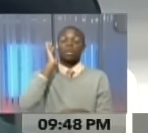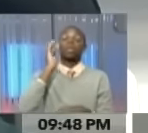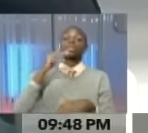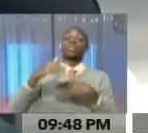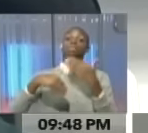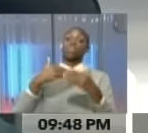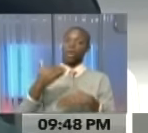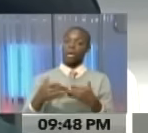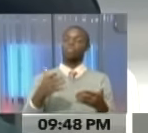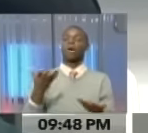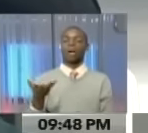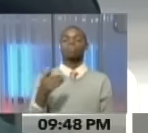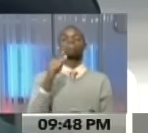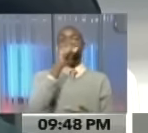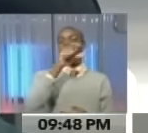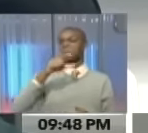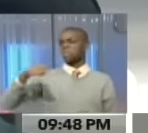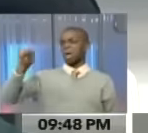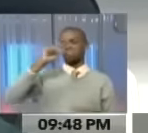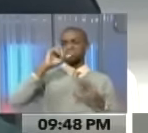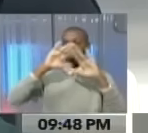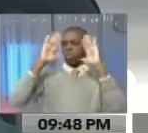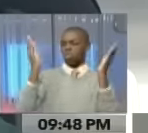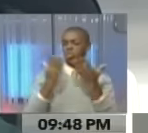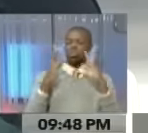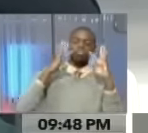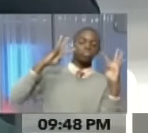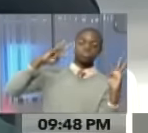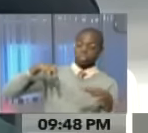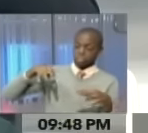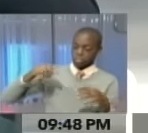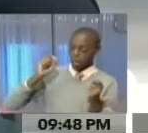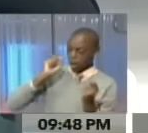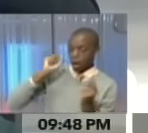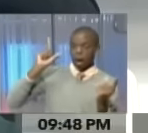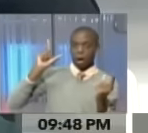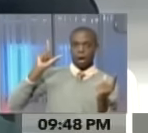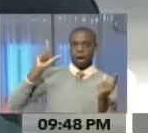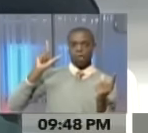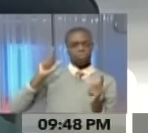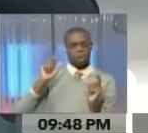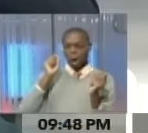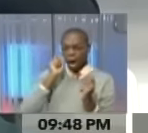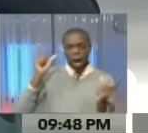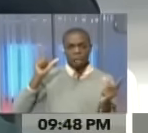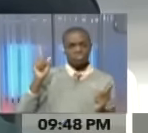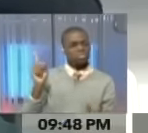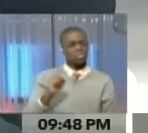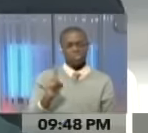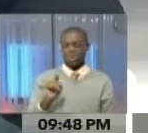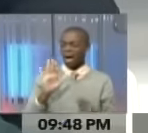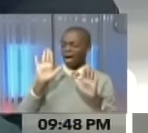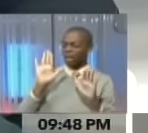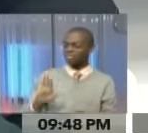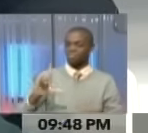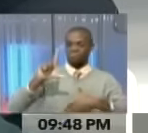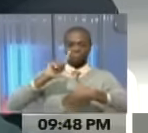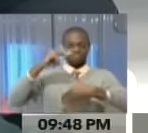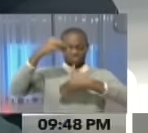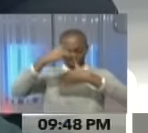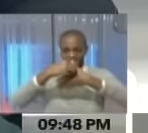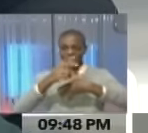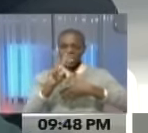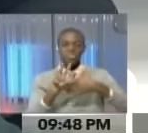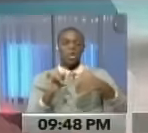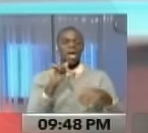la gente podría tildar de eh asombroso no es asombroso es una compulsión que tiene la derecha venezolana a cometer